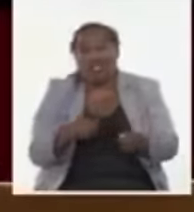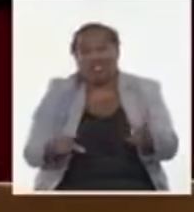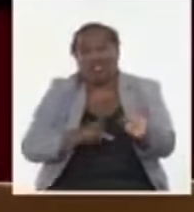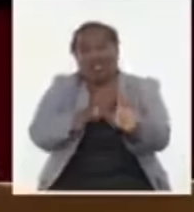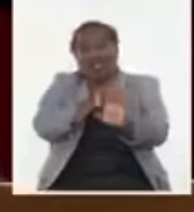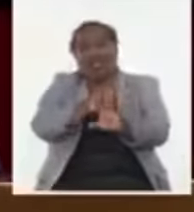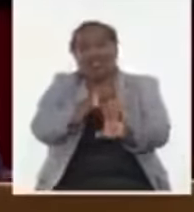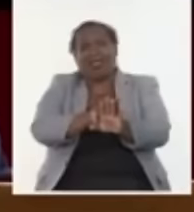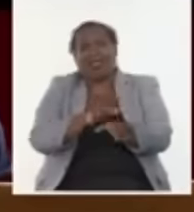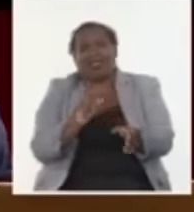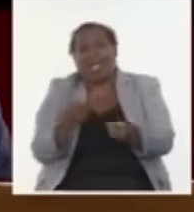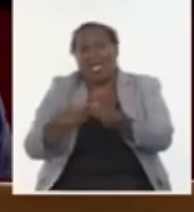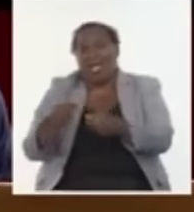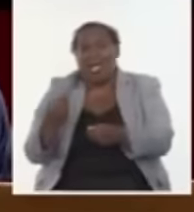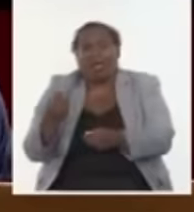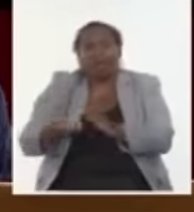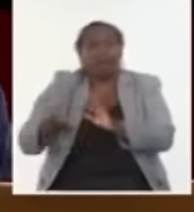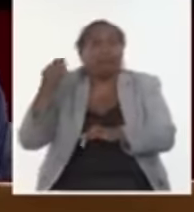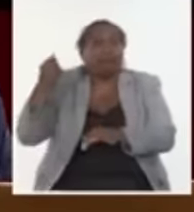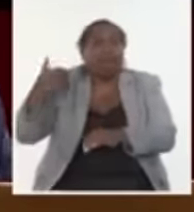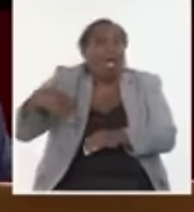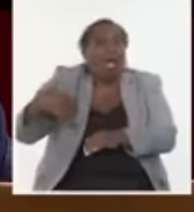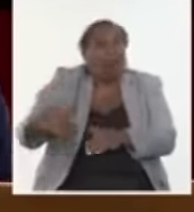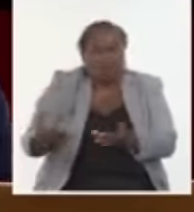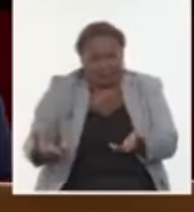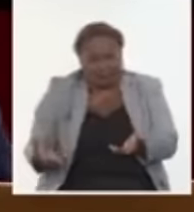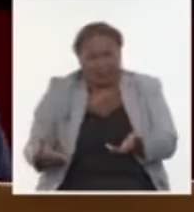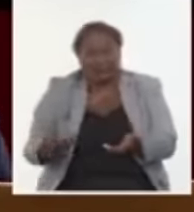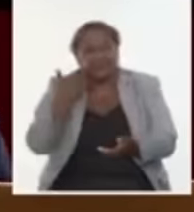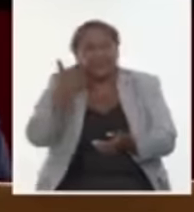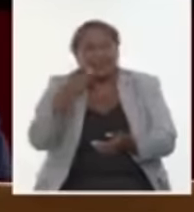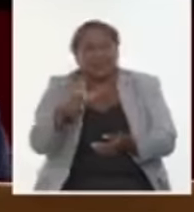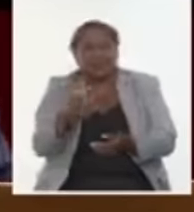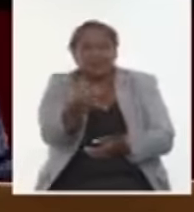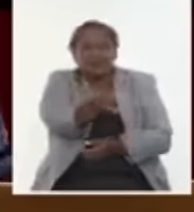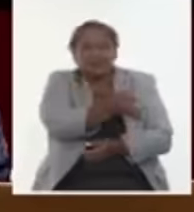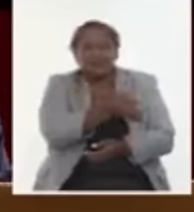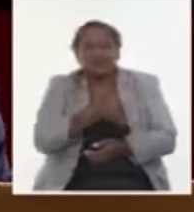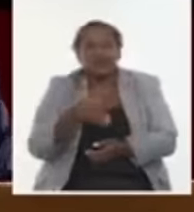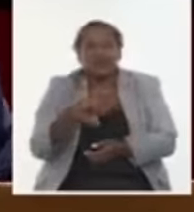ilegalmente por ahí a unos precios abusivos. Es vital en los municipios